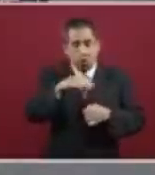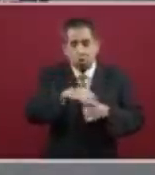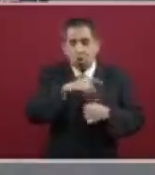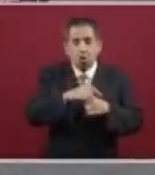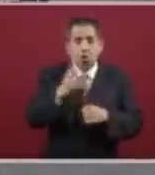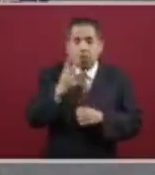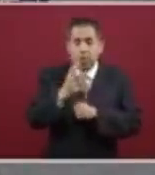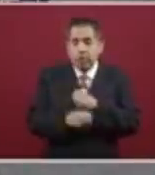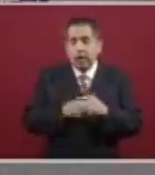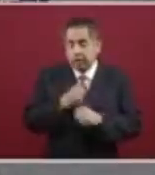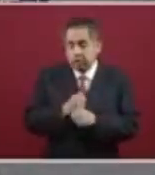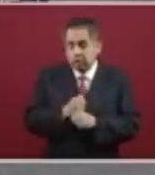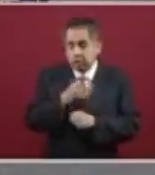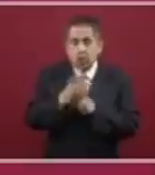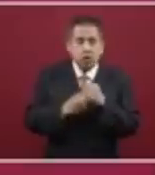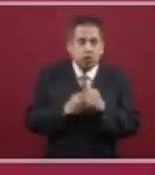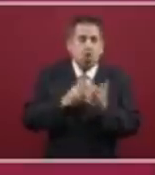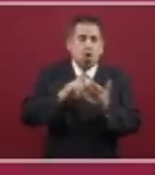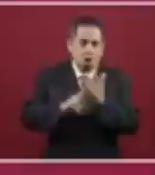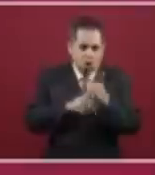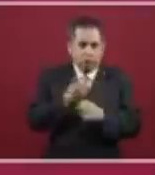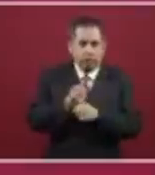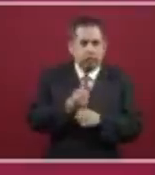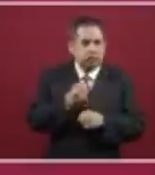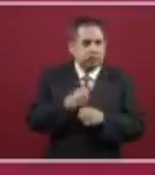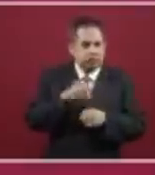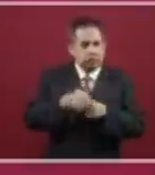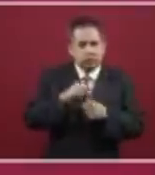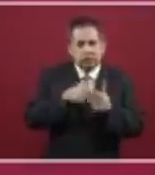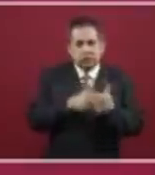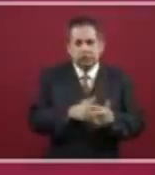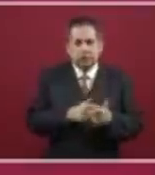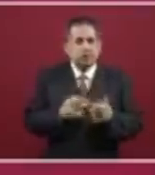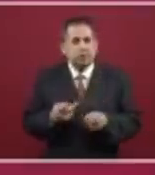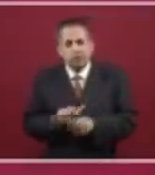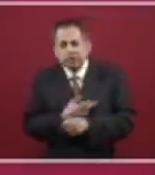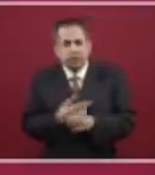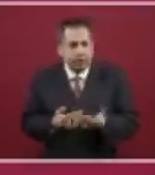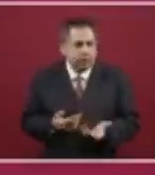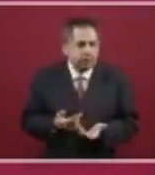de 4 años con reelección. Entonces, ¿qué suele pasar?